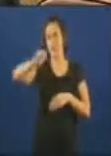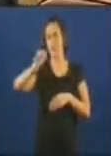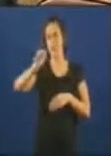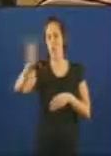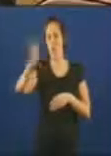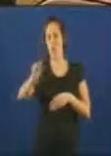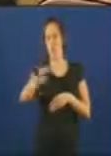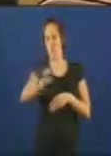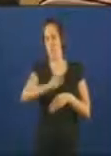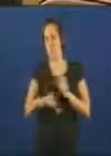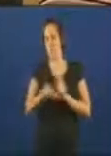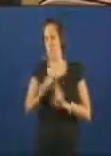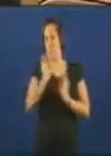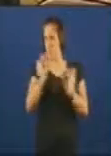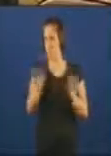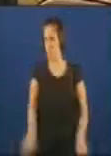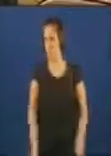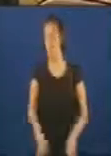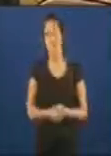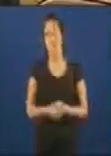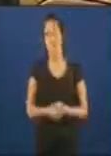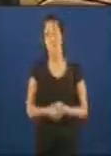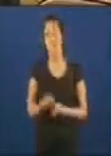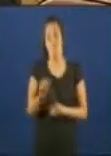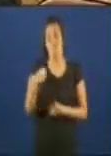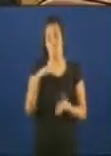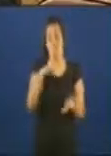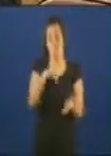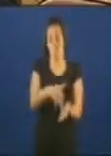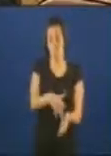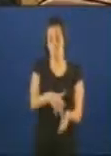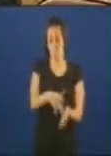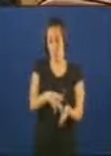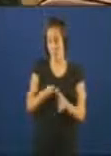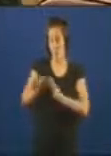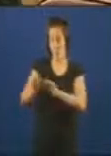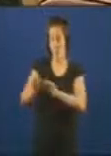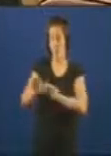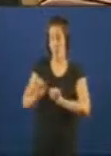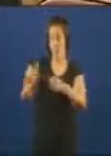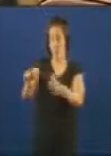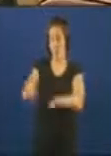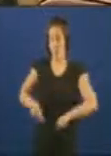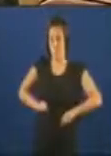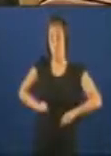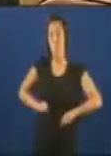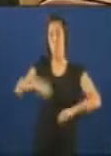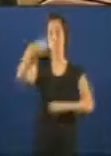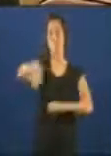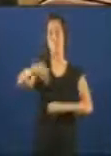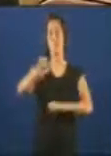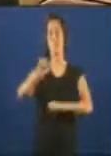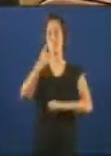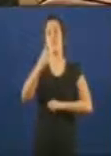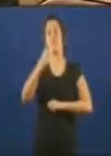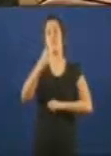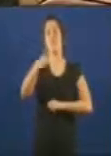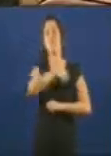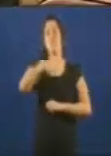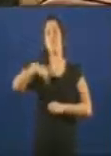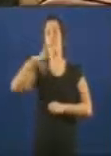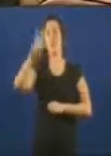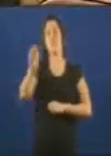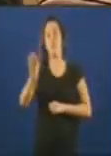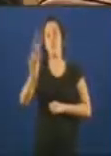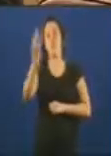mesma sorte. E mentras isto acontece, desde que vostede é presidente, primeiro o Banco Pastor pasou